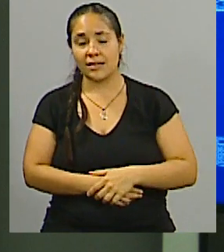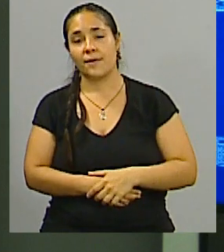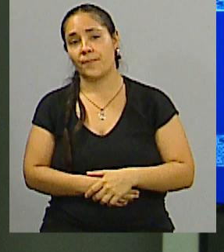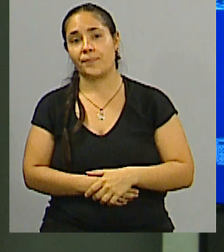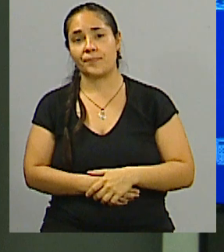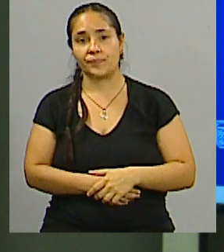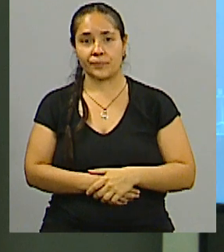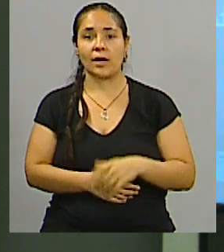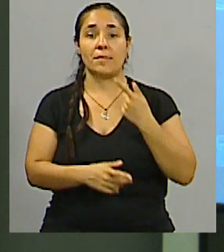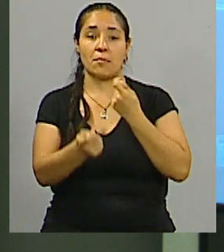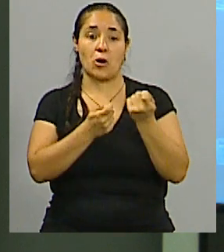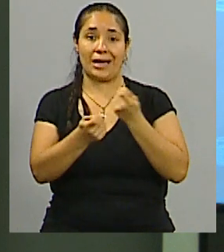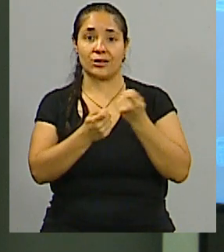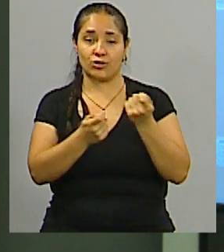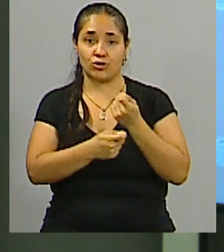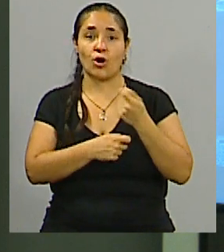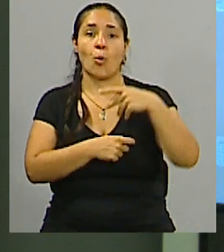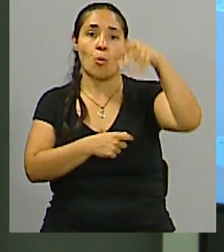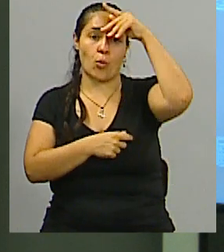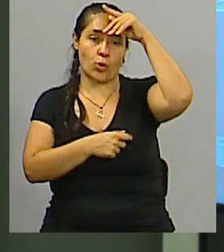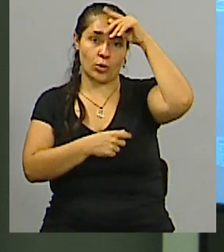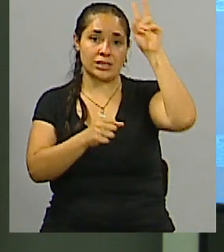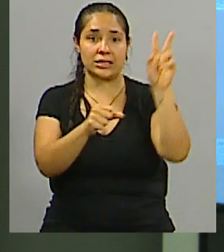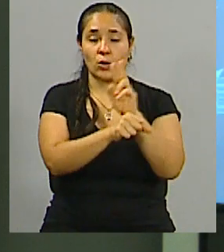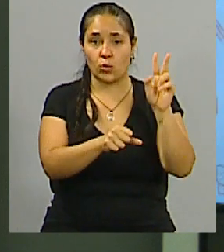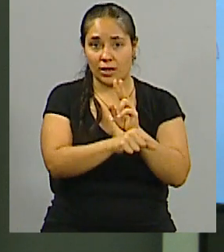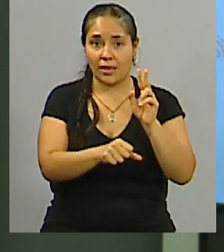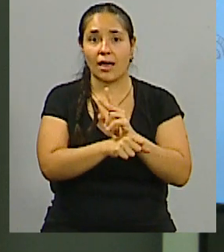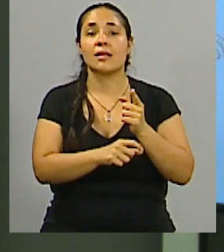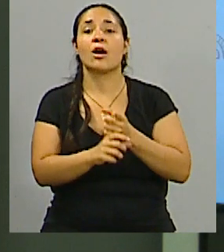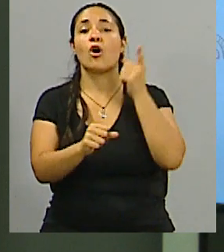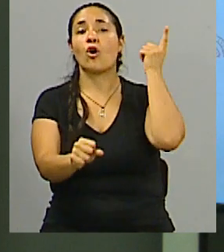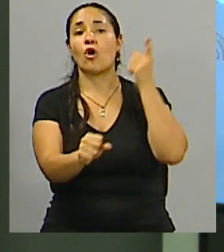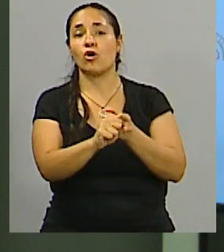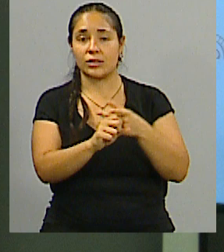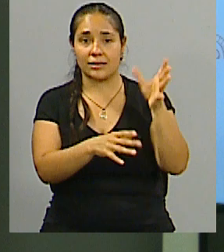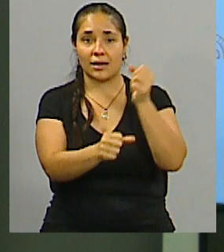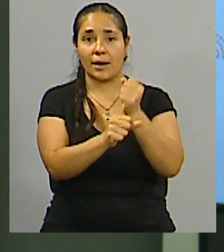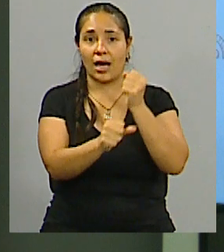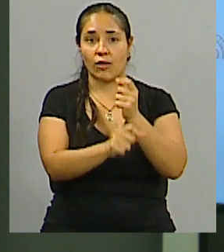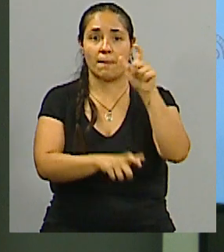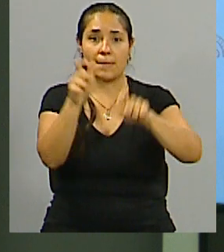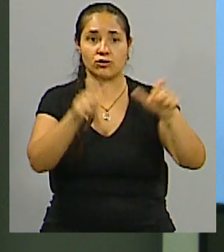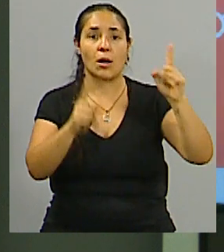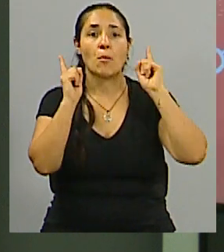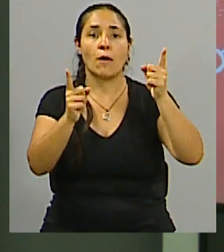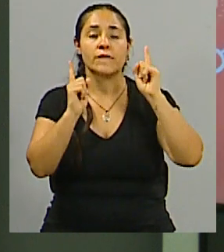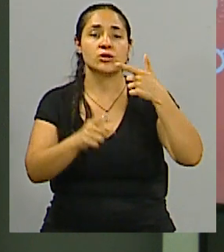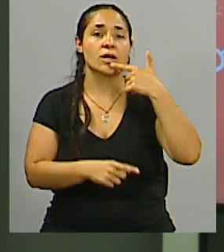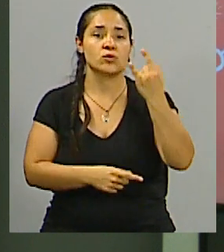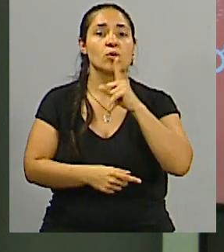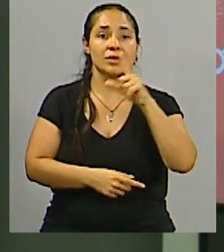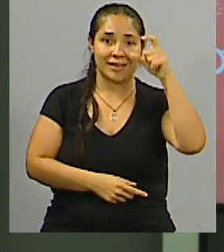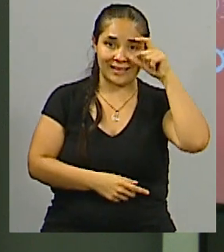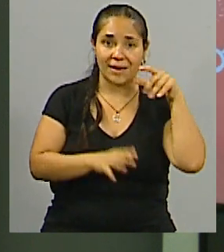durante la anterior gestión de Bullrich como ministra de Seguridad, particularmente contra trabajadores y trabajadoras docentes del SUTE.